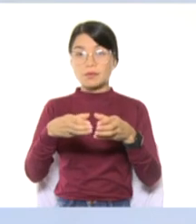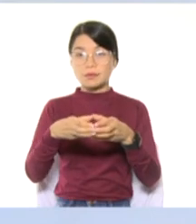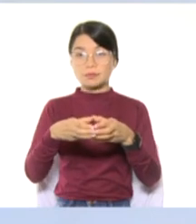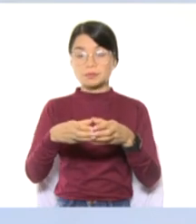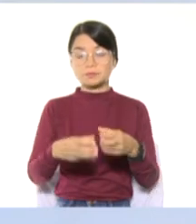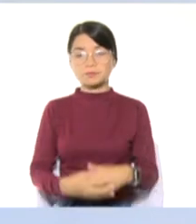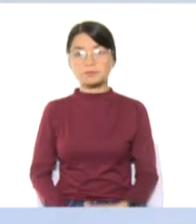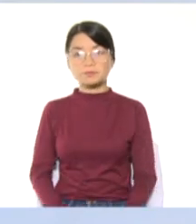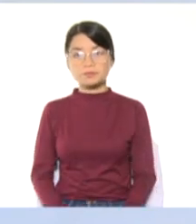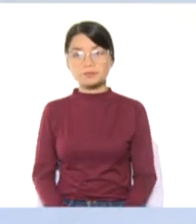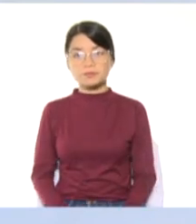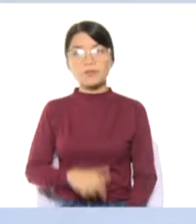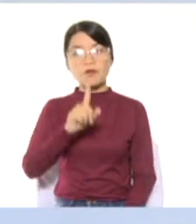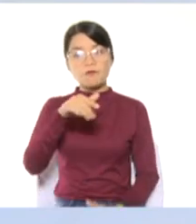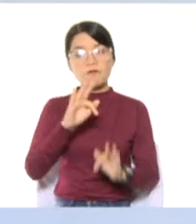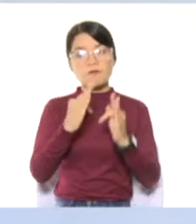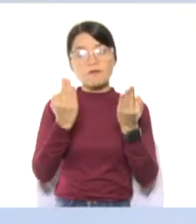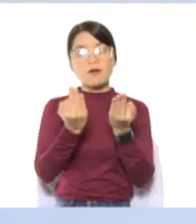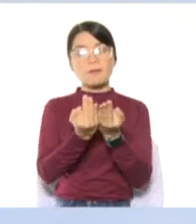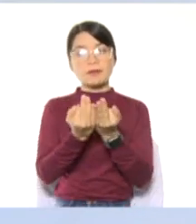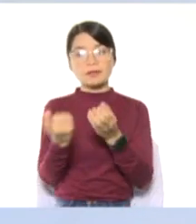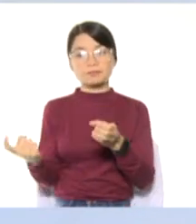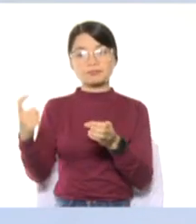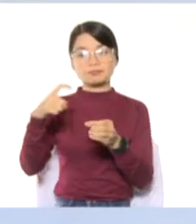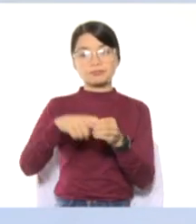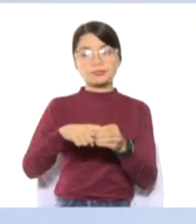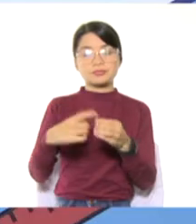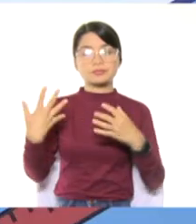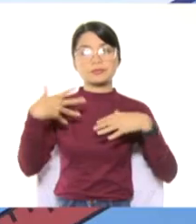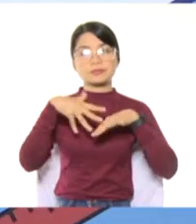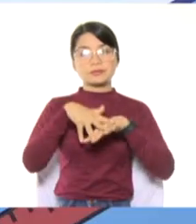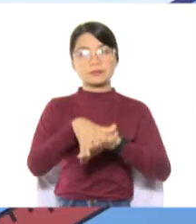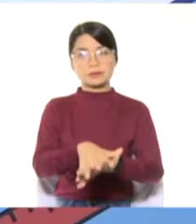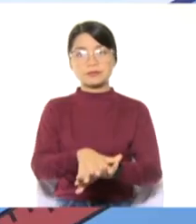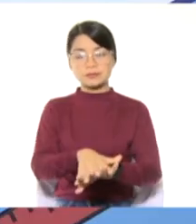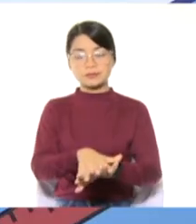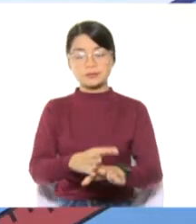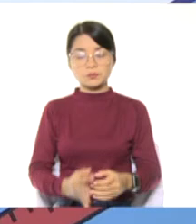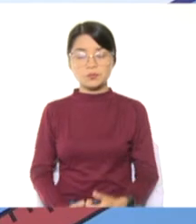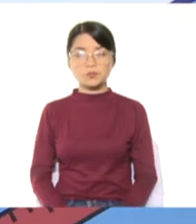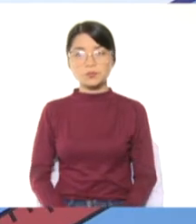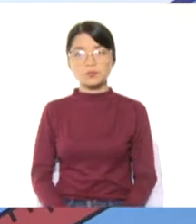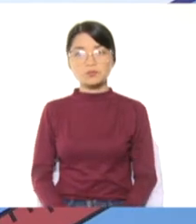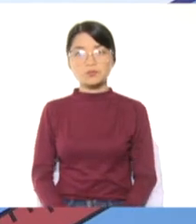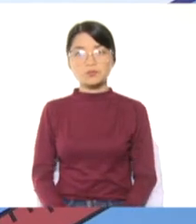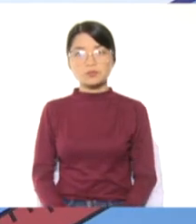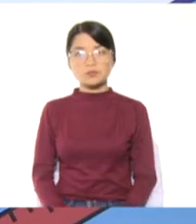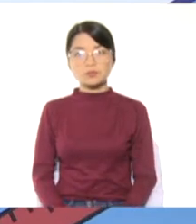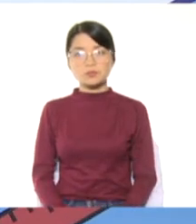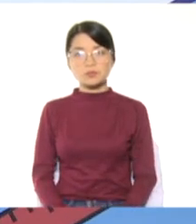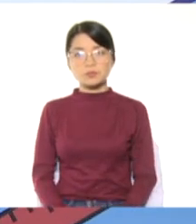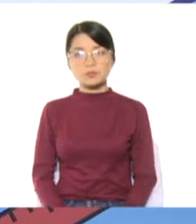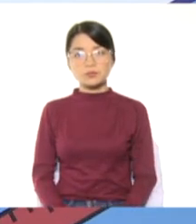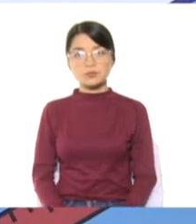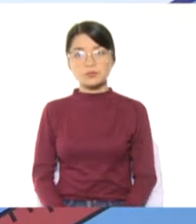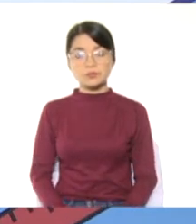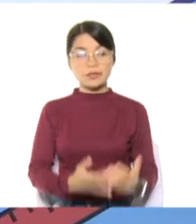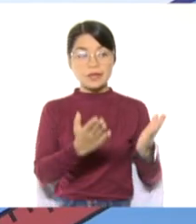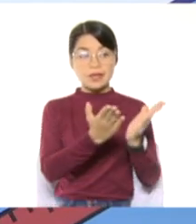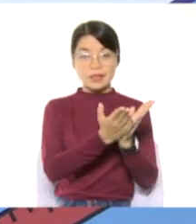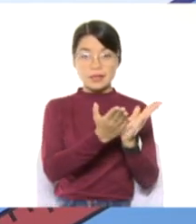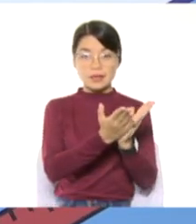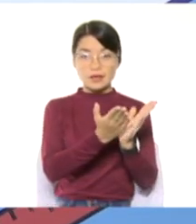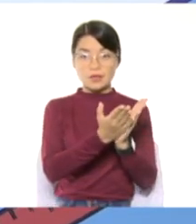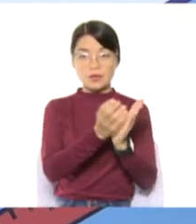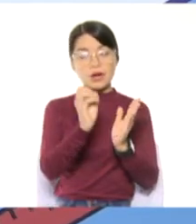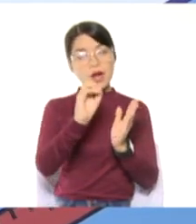de lado a la familia, para que hagamos esa dualidad perfecta entre lo que es la institución educativa o el